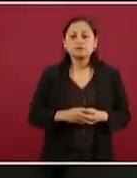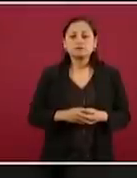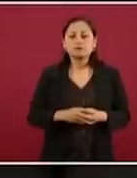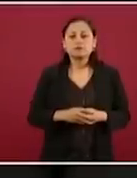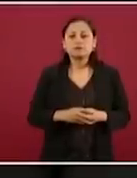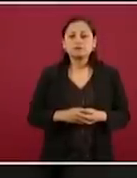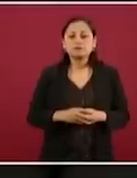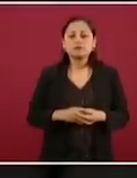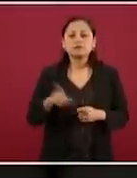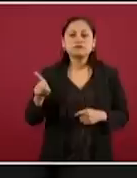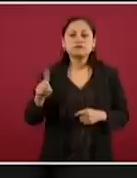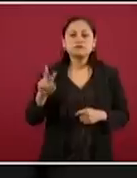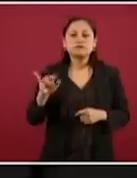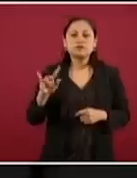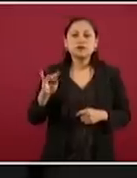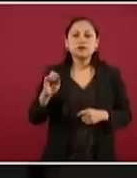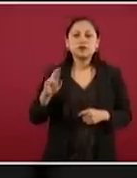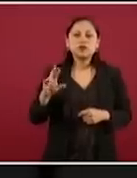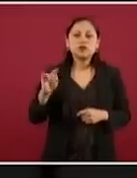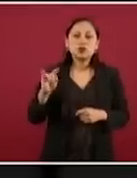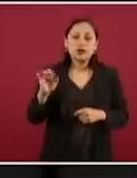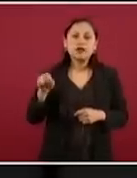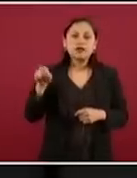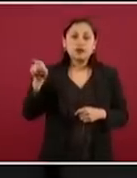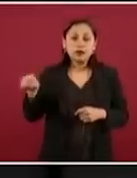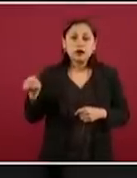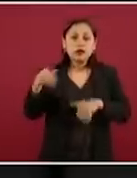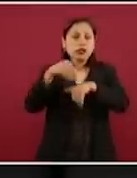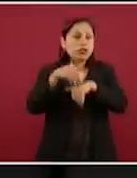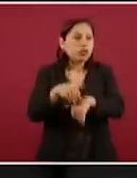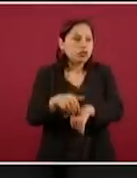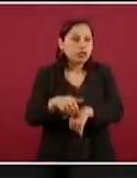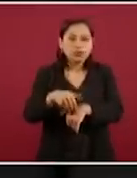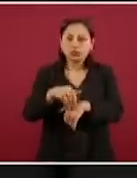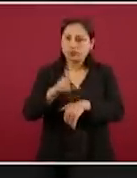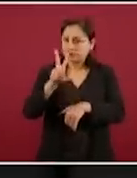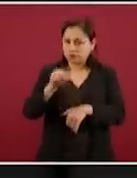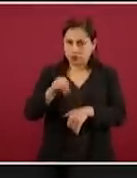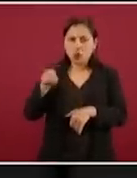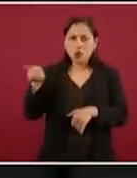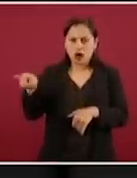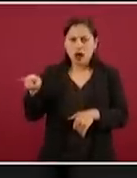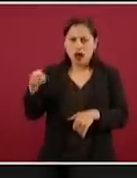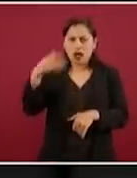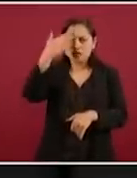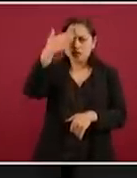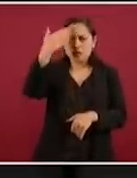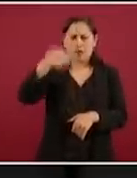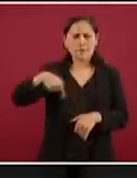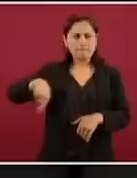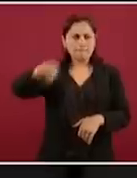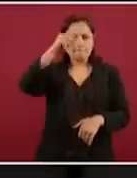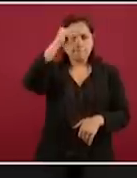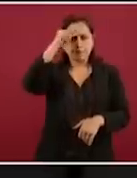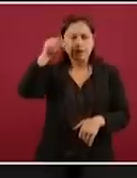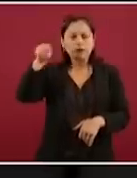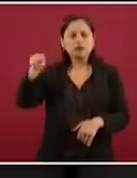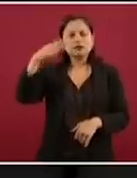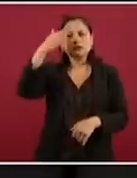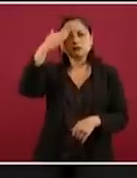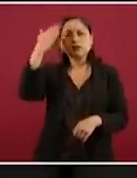es de los que se ponen al servicio de nadie, es un hombre con criterio. Entonces, vamos a